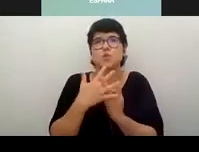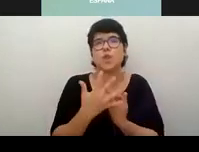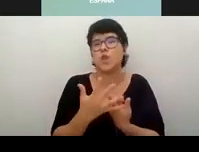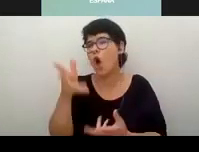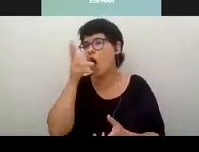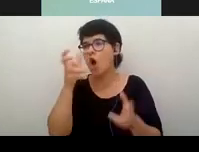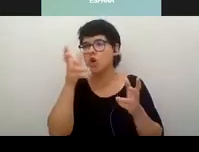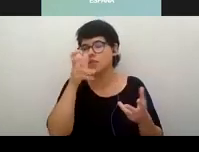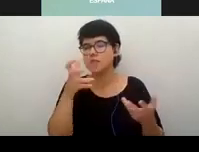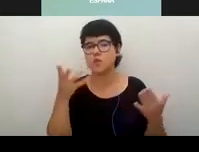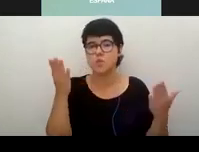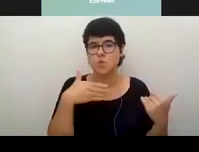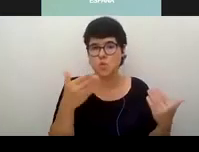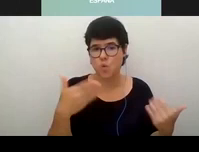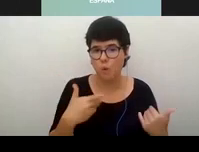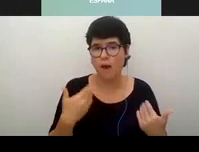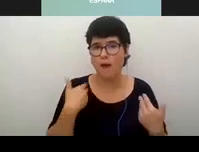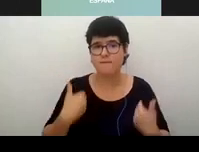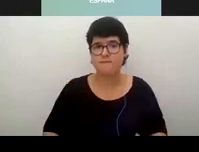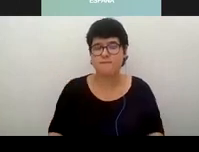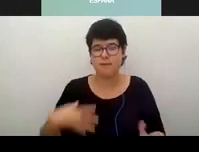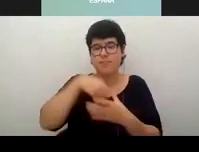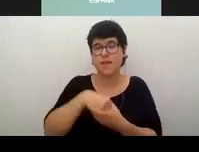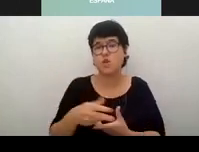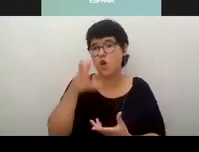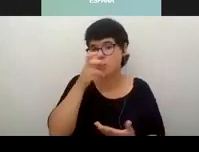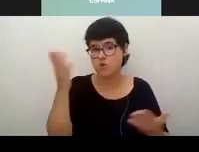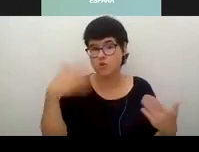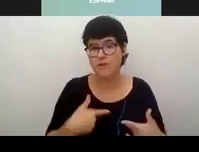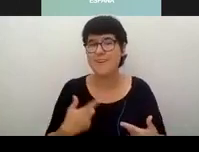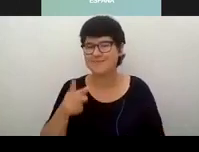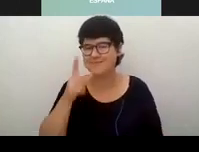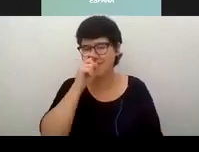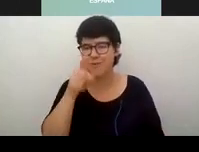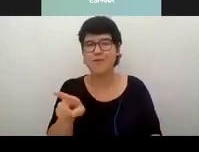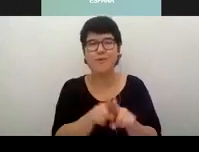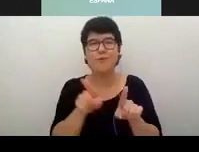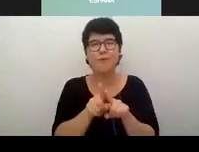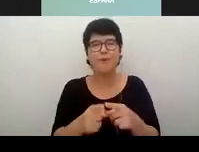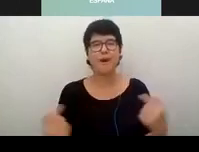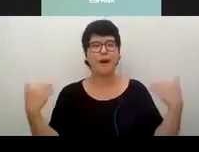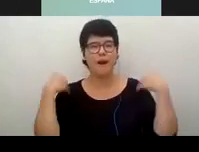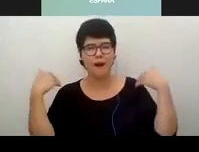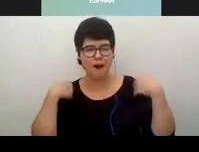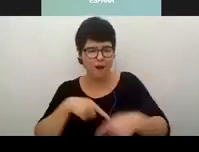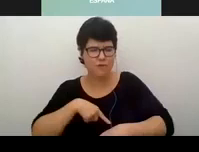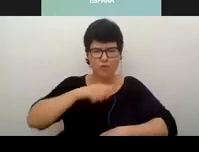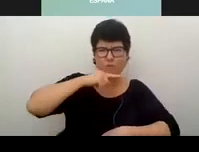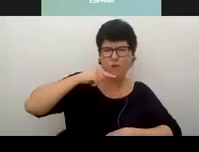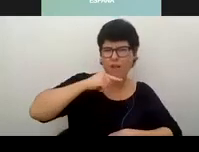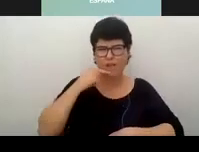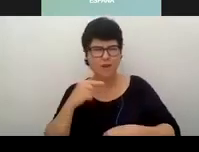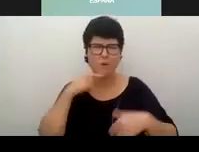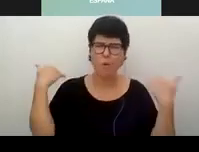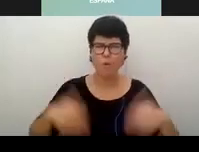de falta de aporte de oxígeno, son las temidas agujetas, que aparecen cuando hacemos un esfuerzo repentino